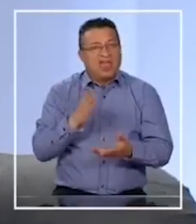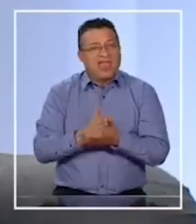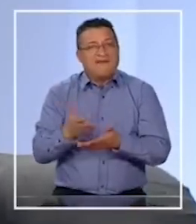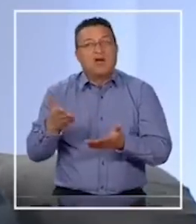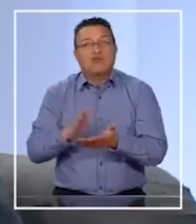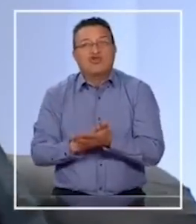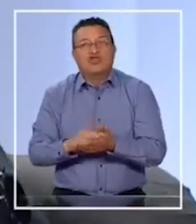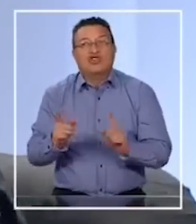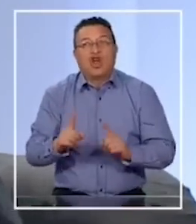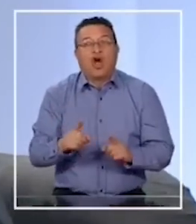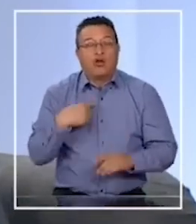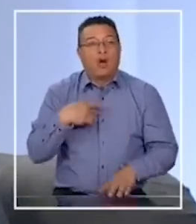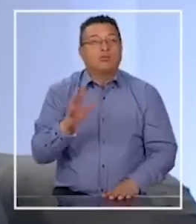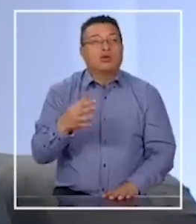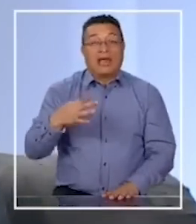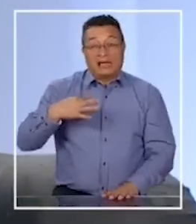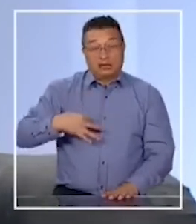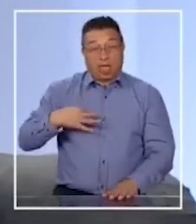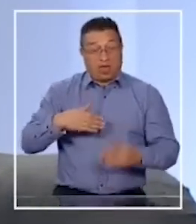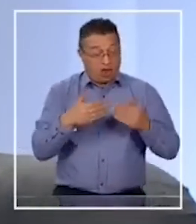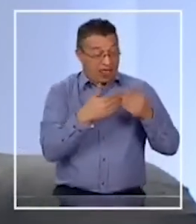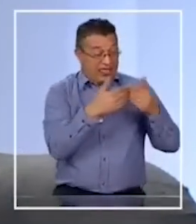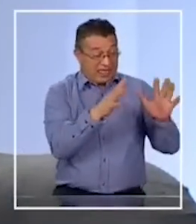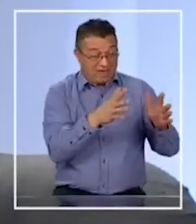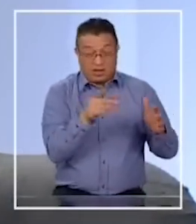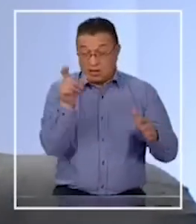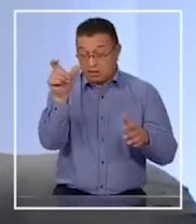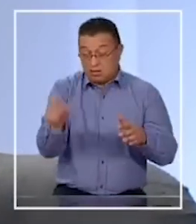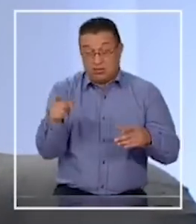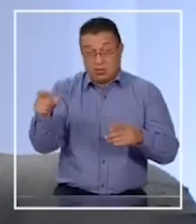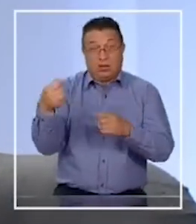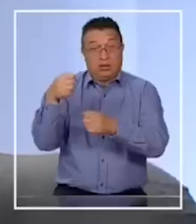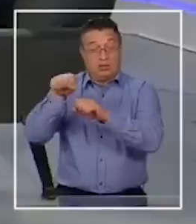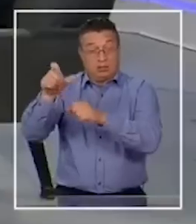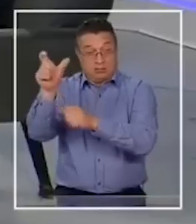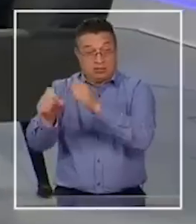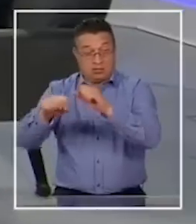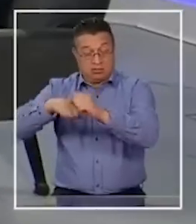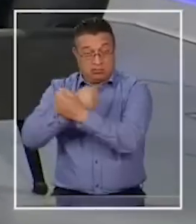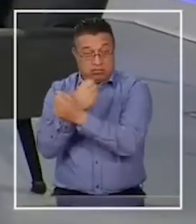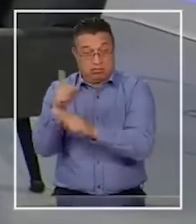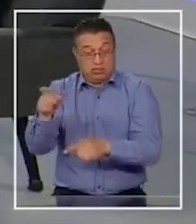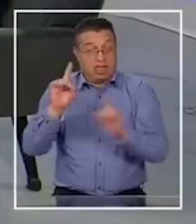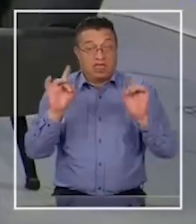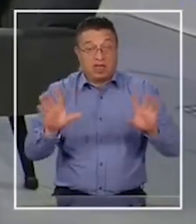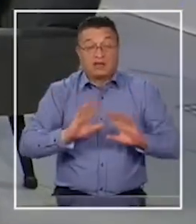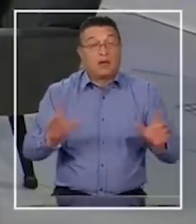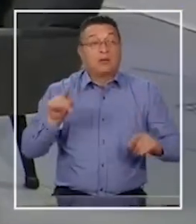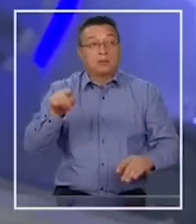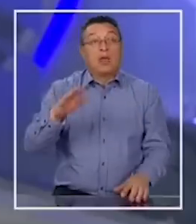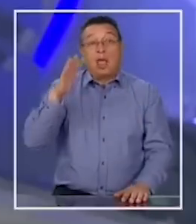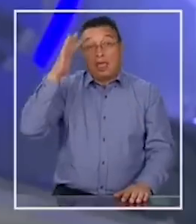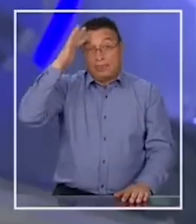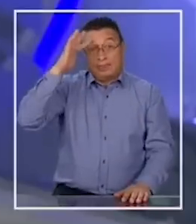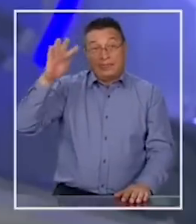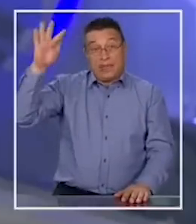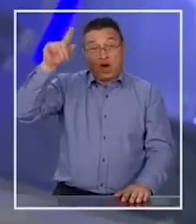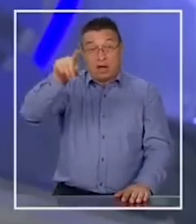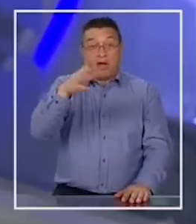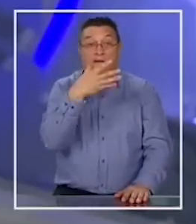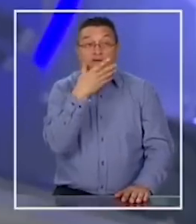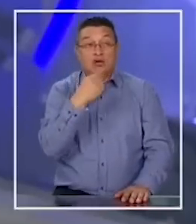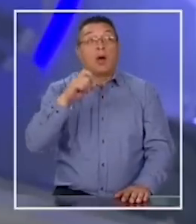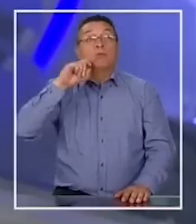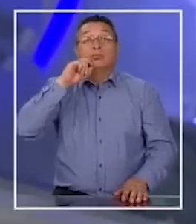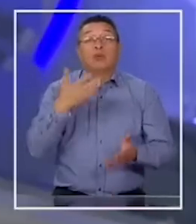en principio usted no tendría que ser un ciudadano libre y otro ciudadano que está encarcelado por no cumplimiento de la ley es una gran teoría la que acabas de elaborar Pero